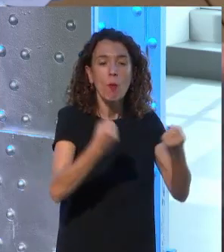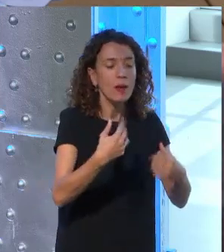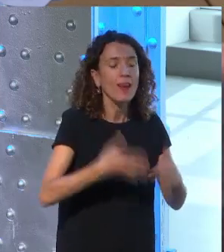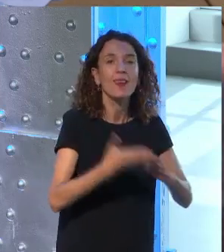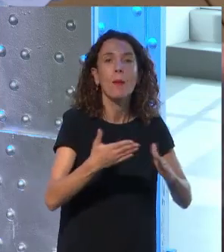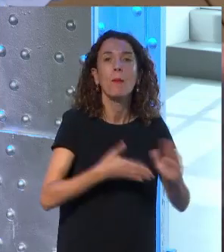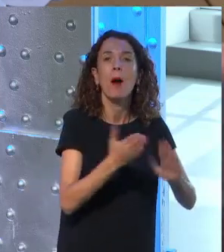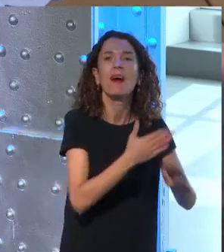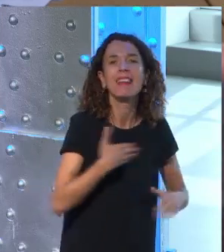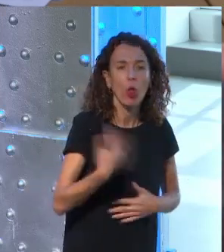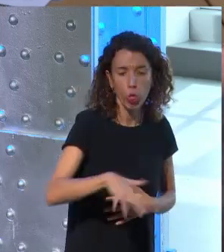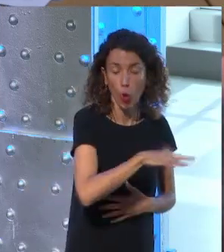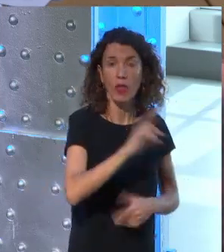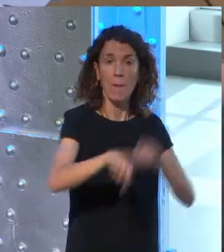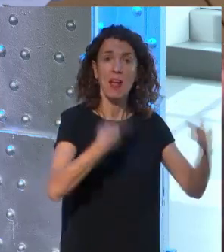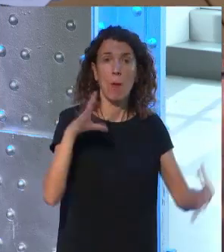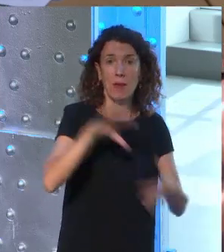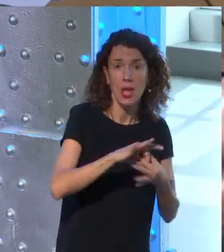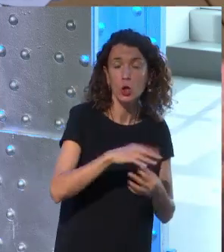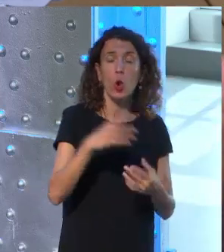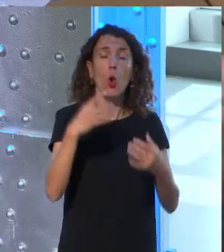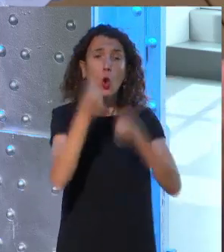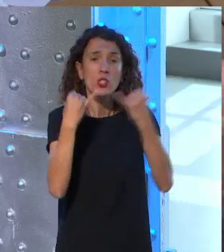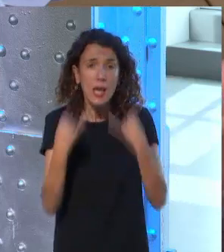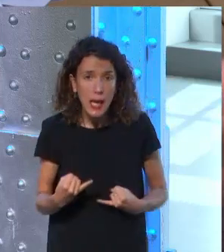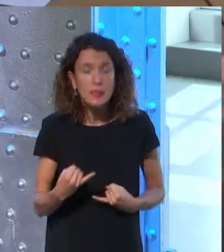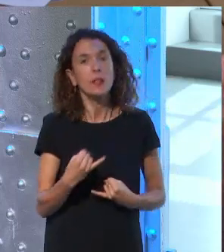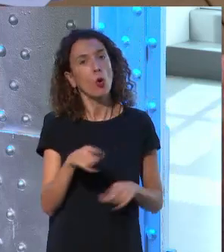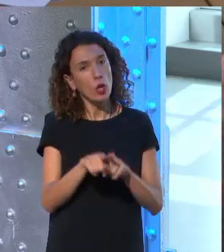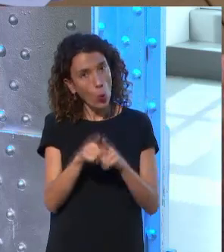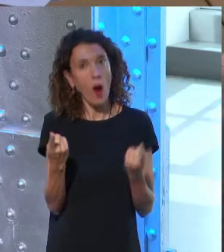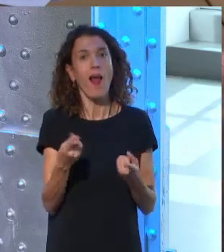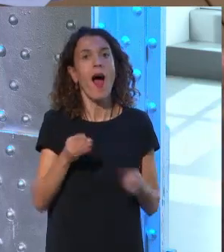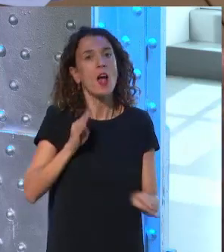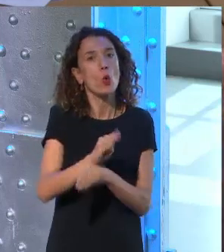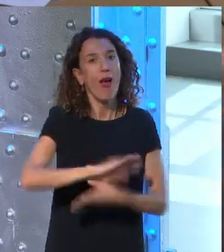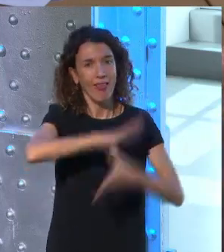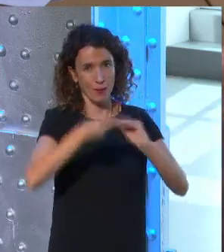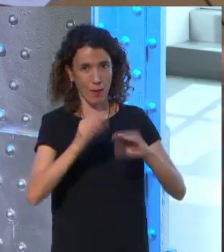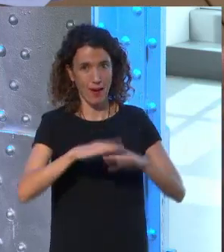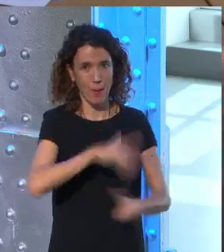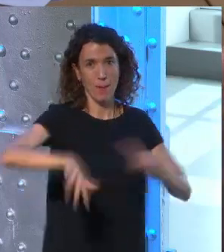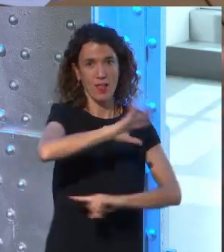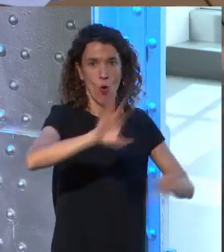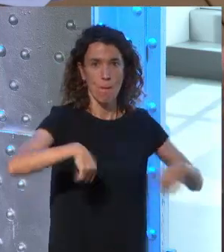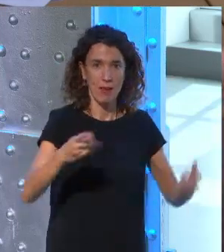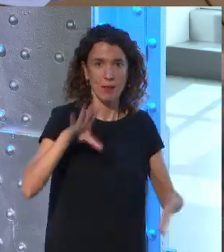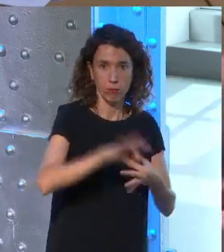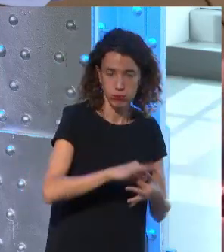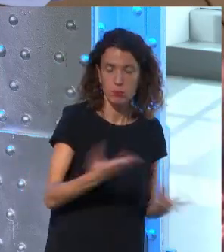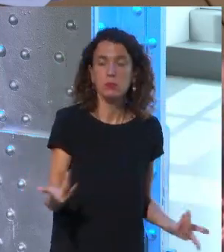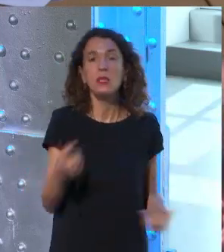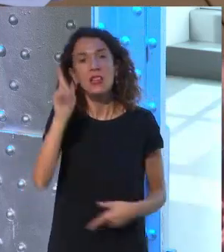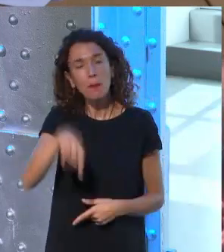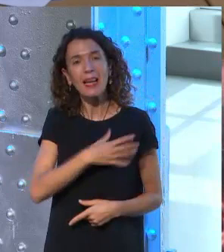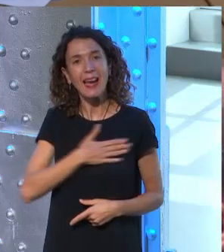Si queremos que vaya hacia el medio ambiente, hacia el coche eléctrico, pues habrá que condicionar esas ayudas, por ejemplo, ¿no? Y en ese sentido hay